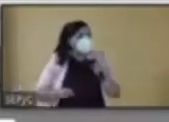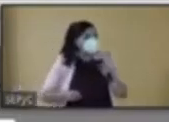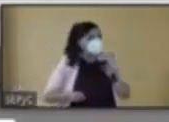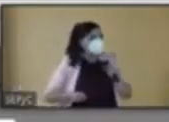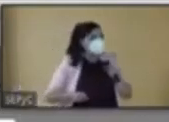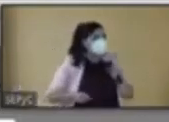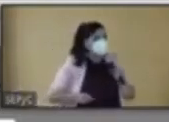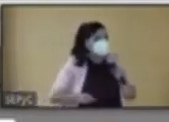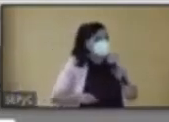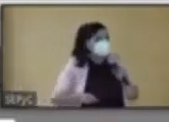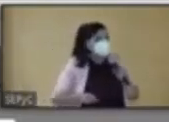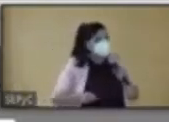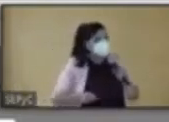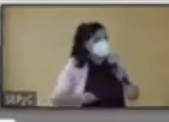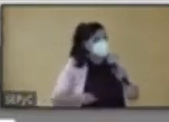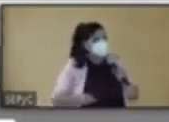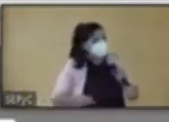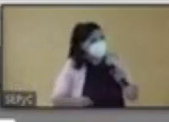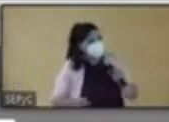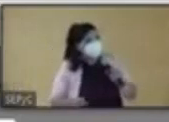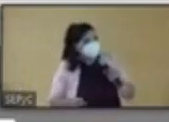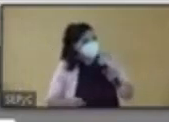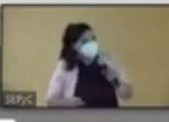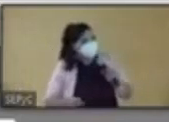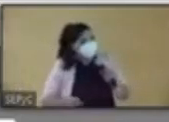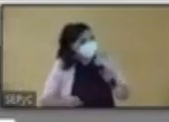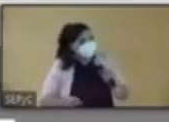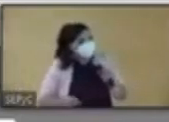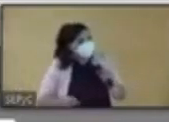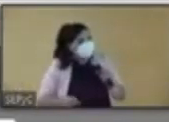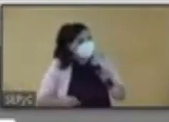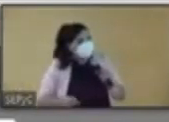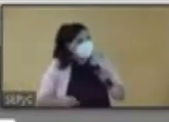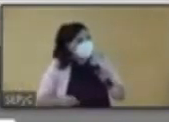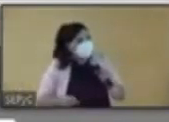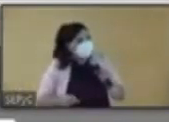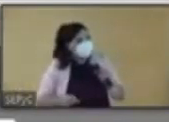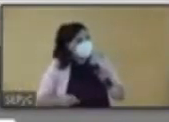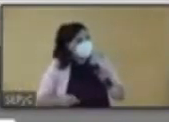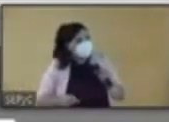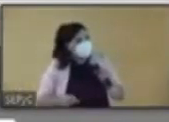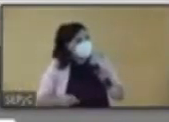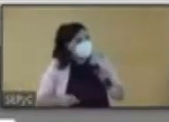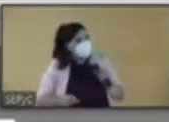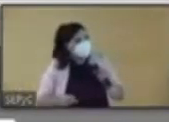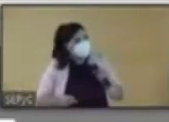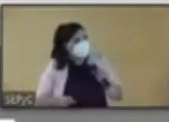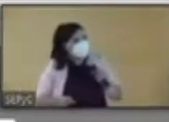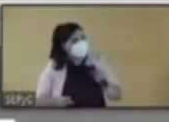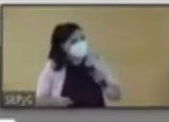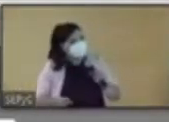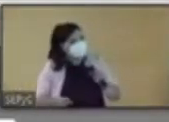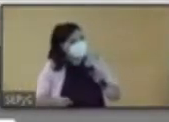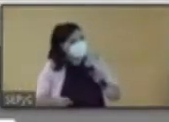de fideicomiso que nos estamos refiriendo, el tipo de participación.